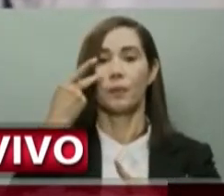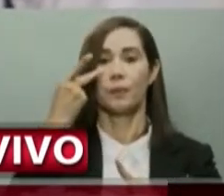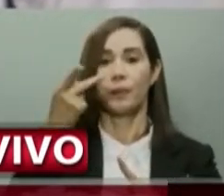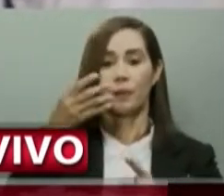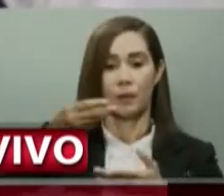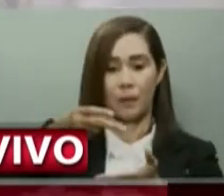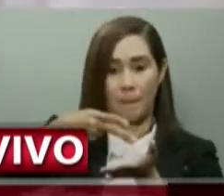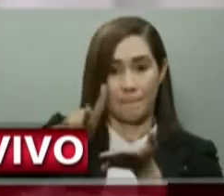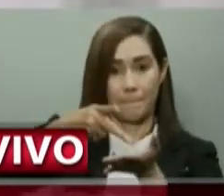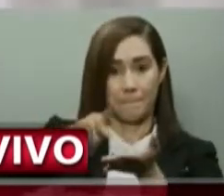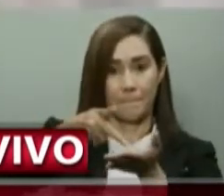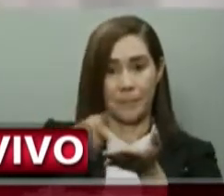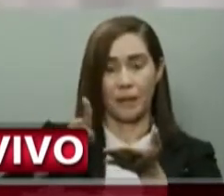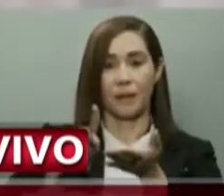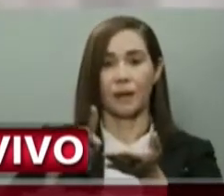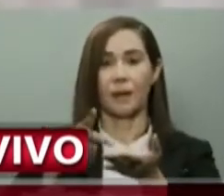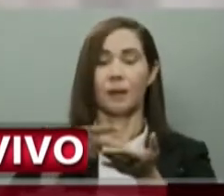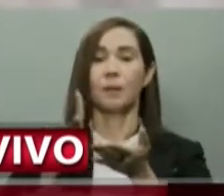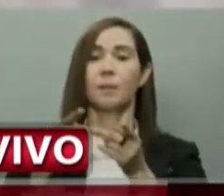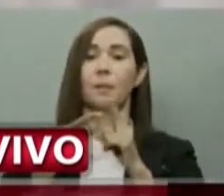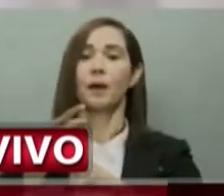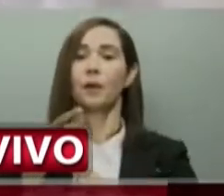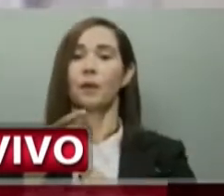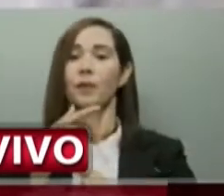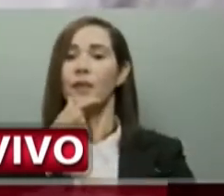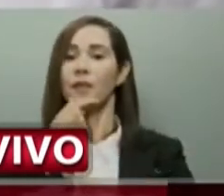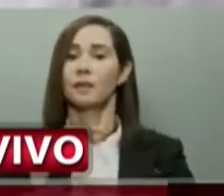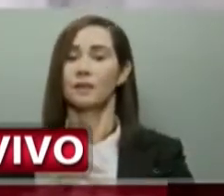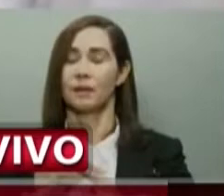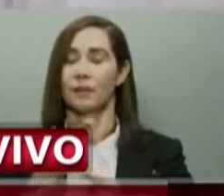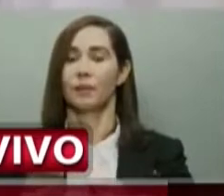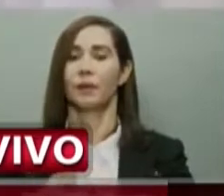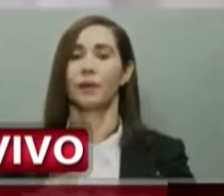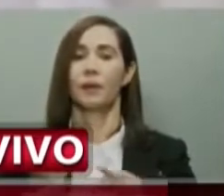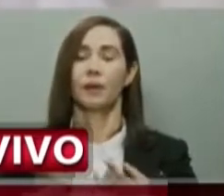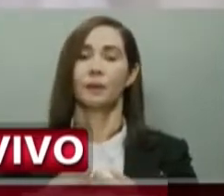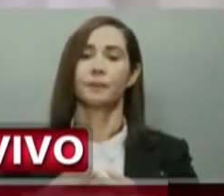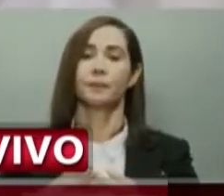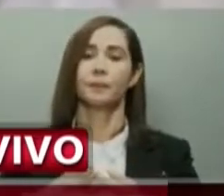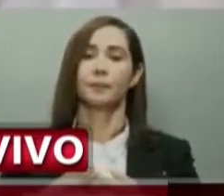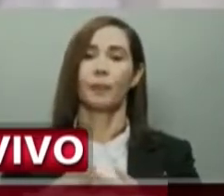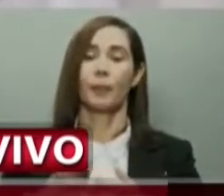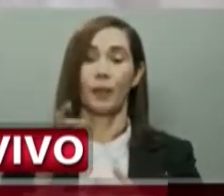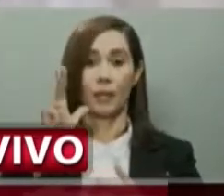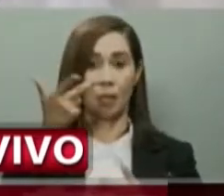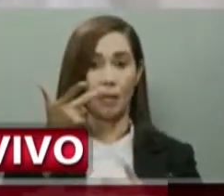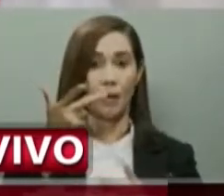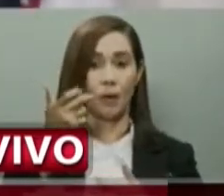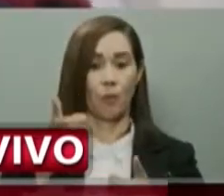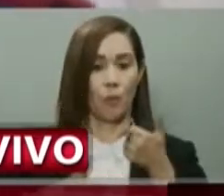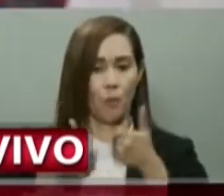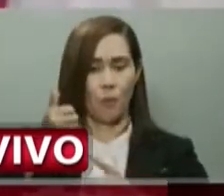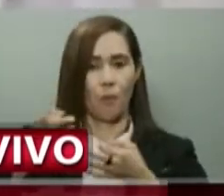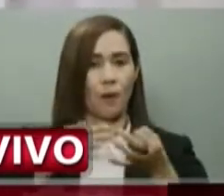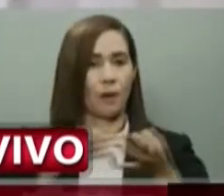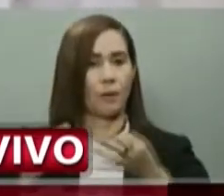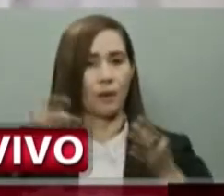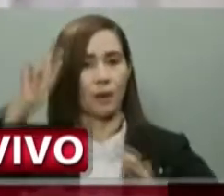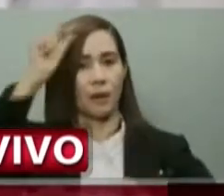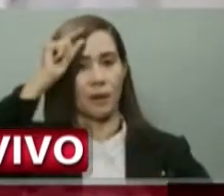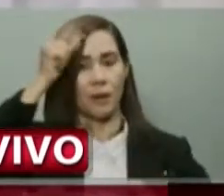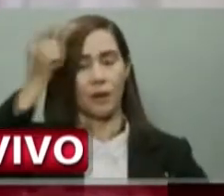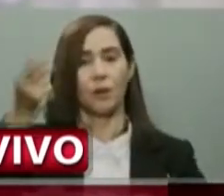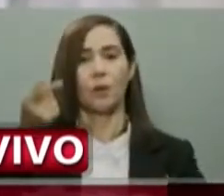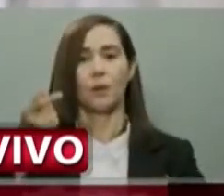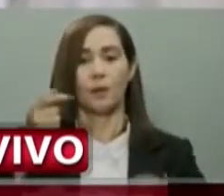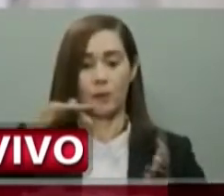la regalía pascual y cuál es el monto que podría ascender? Y tres, ¿cuál es la explicación que da el gobierno al